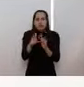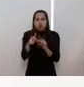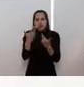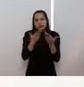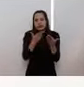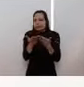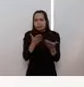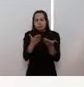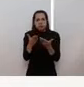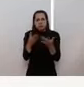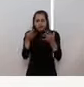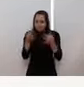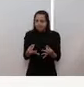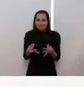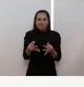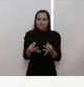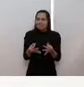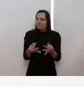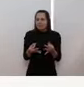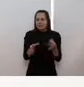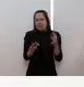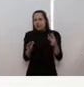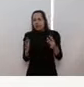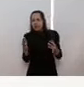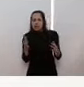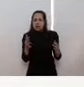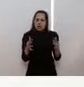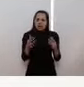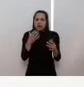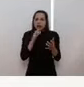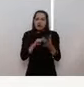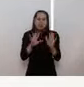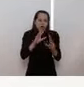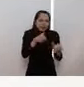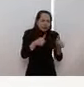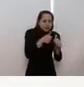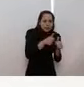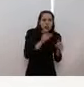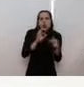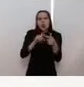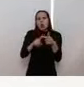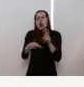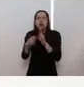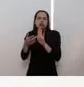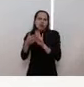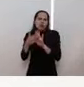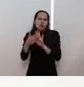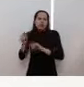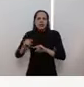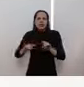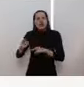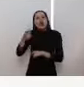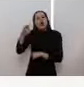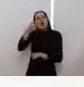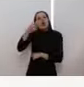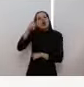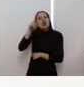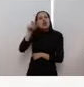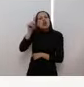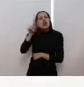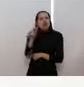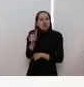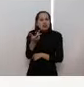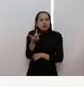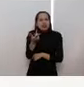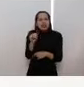de una manera adecuada ya sea desde el punto de vista asistencial o de soporte administrativo la glosa en el hospital militar termina la vigencia